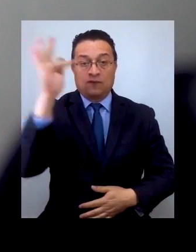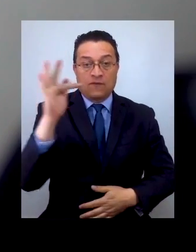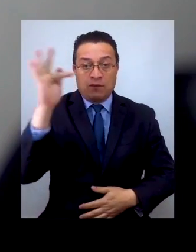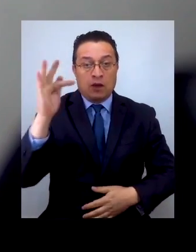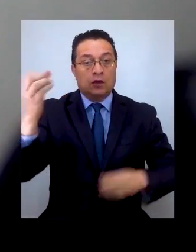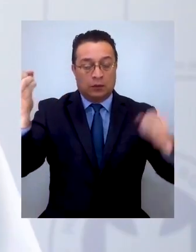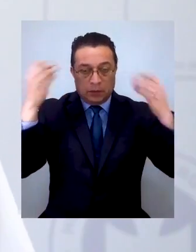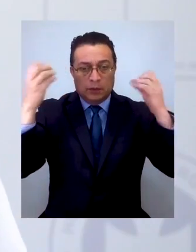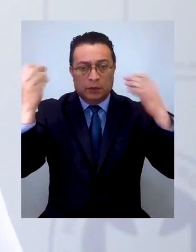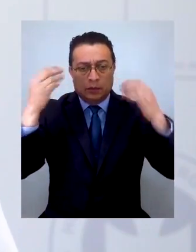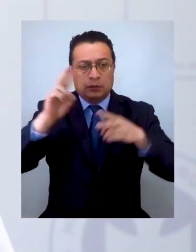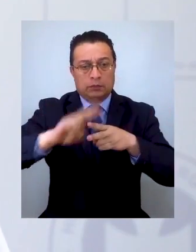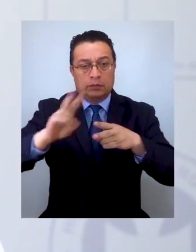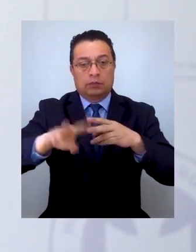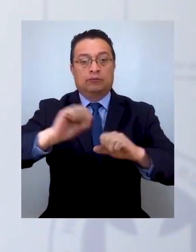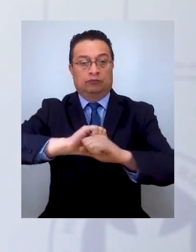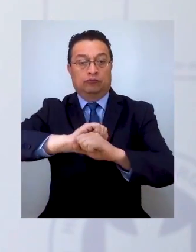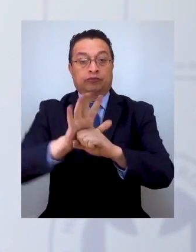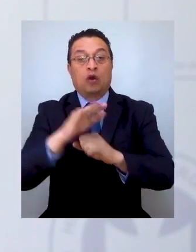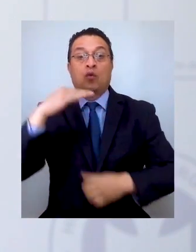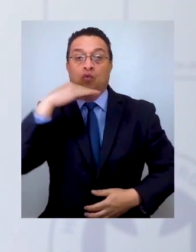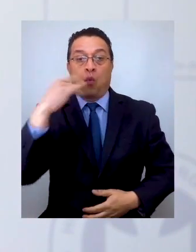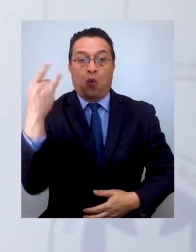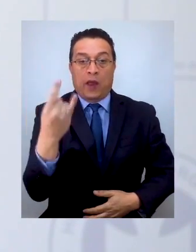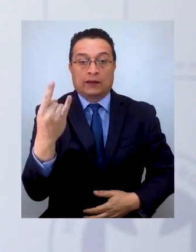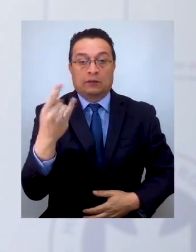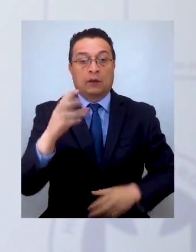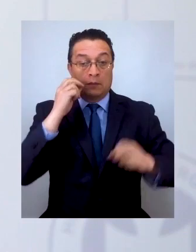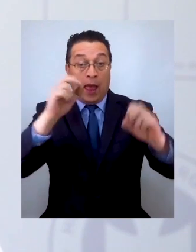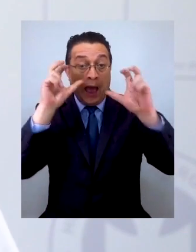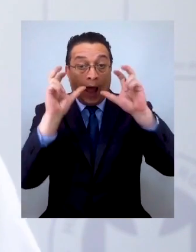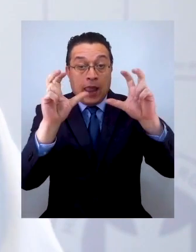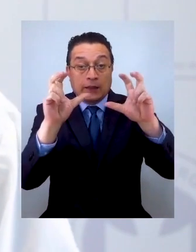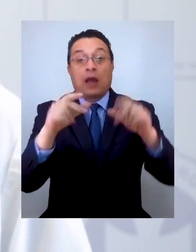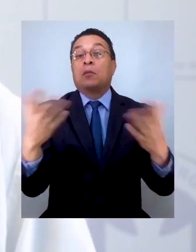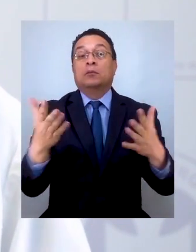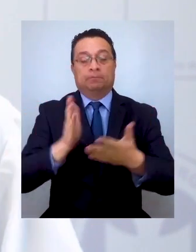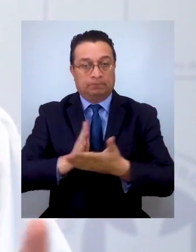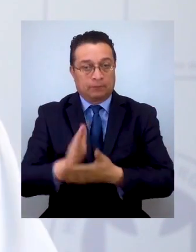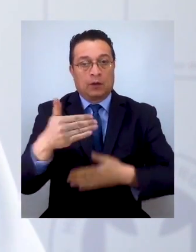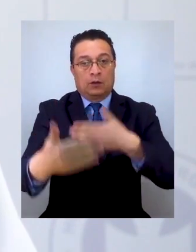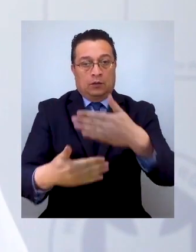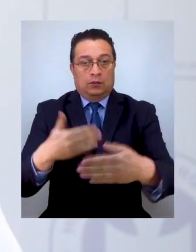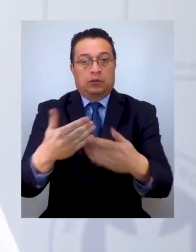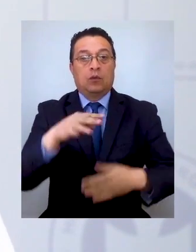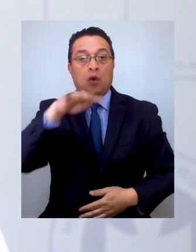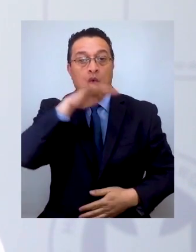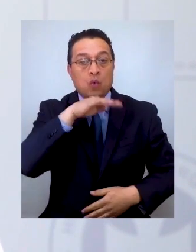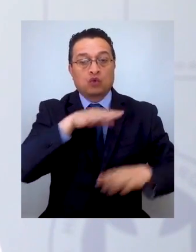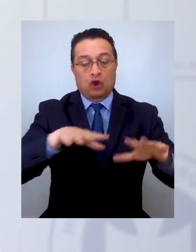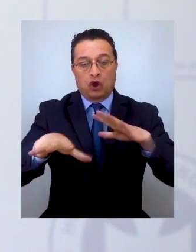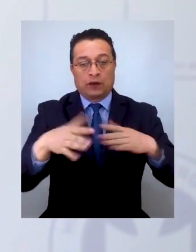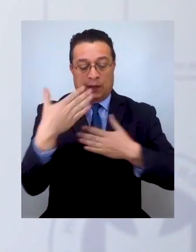nos preparábamos para activar el código COVID de urgencia, alerta que ponía en marcha flujos, usos